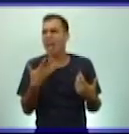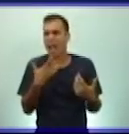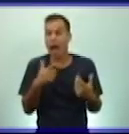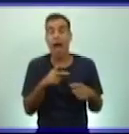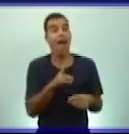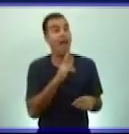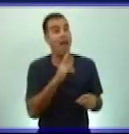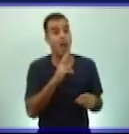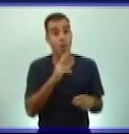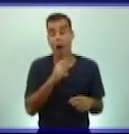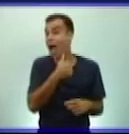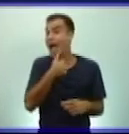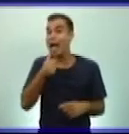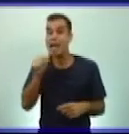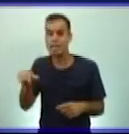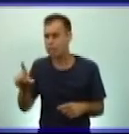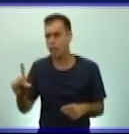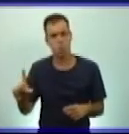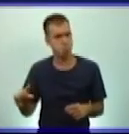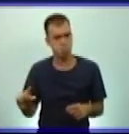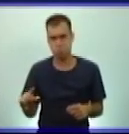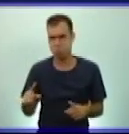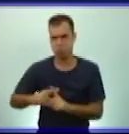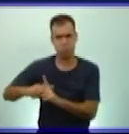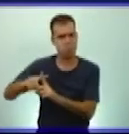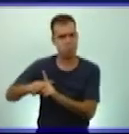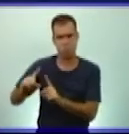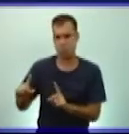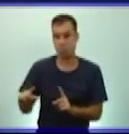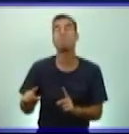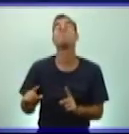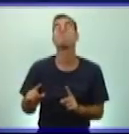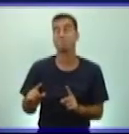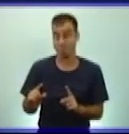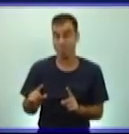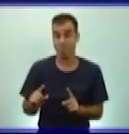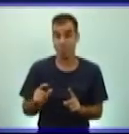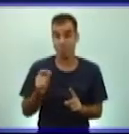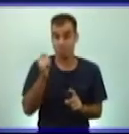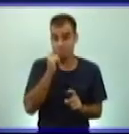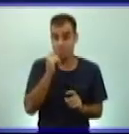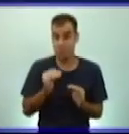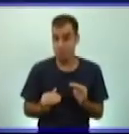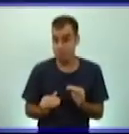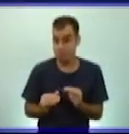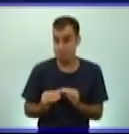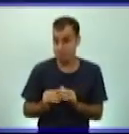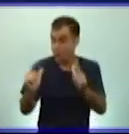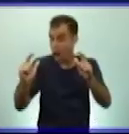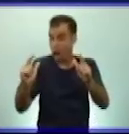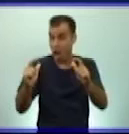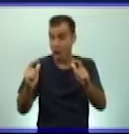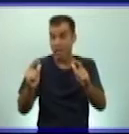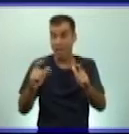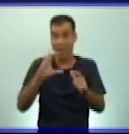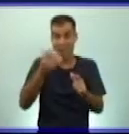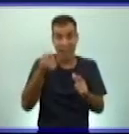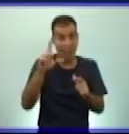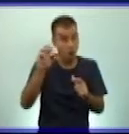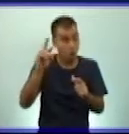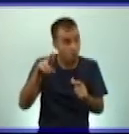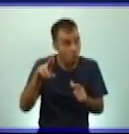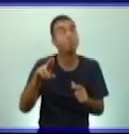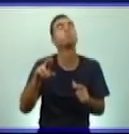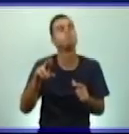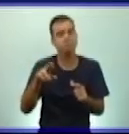tiene menor? El aceite. En este caso, mientras mayor sea el calor específico,